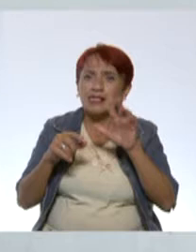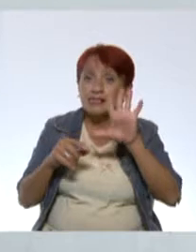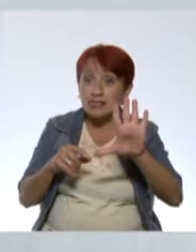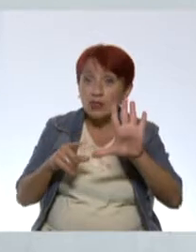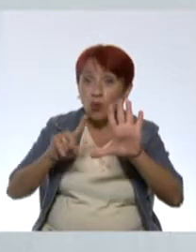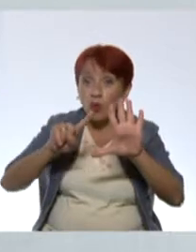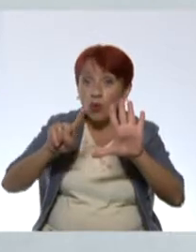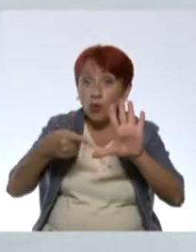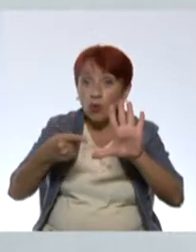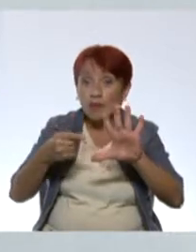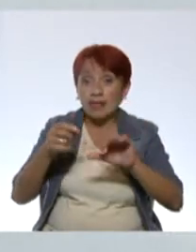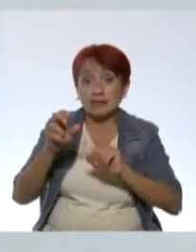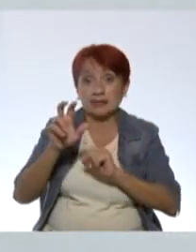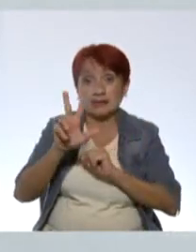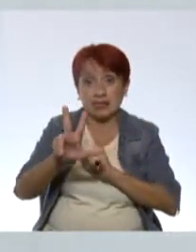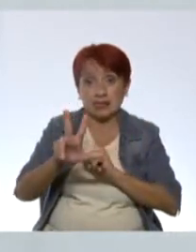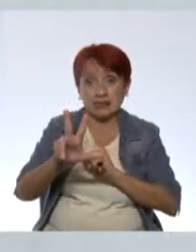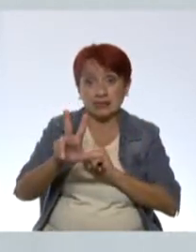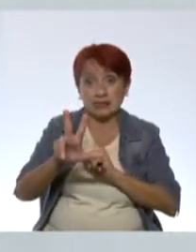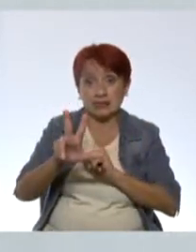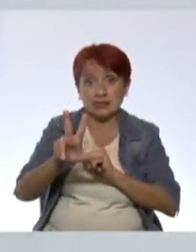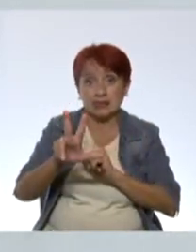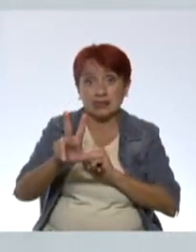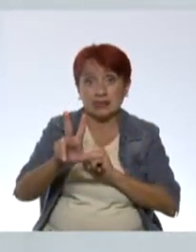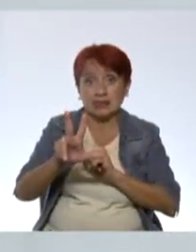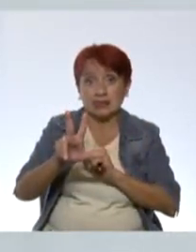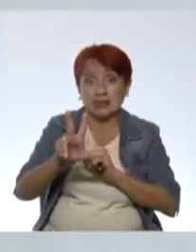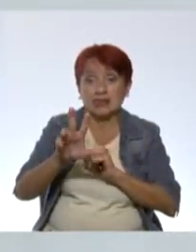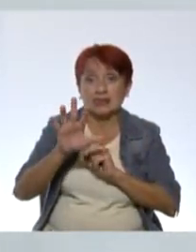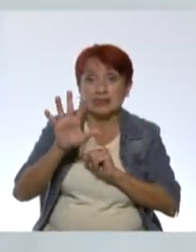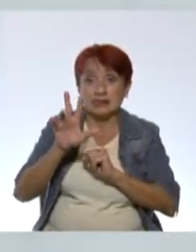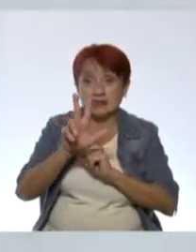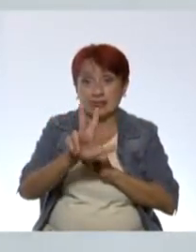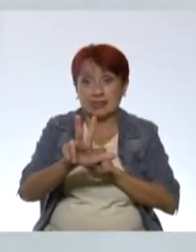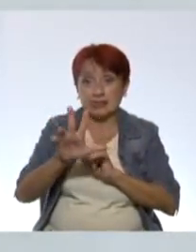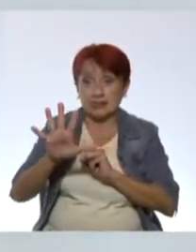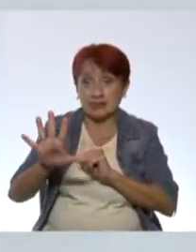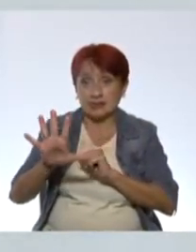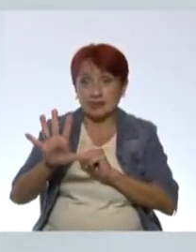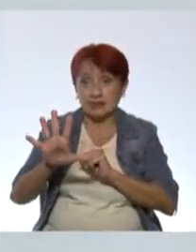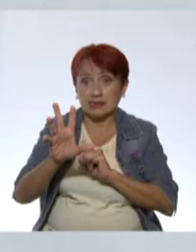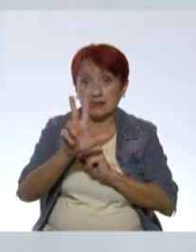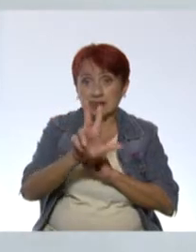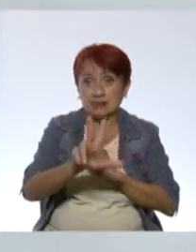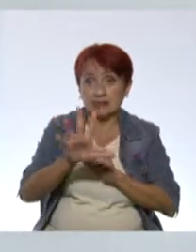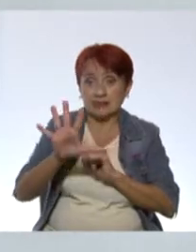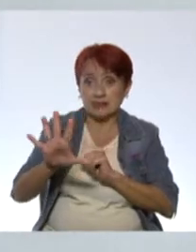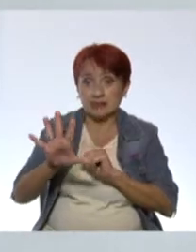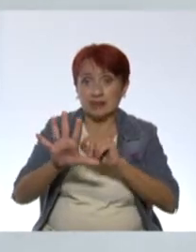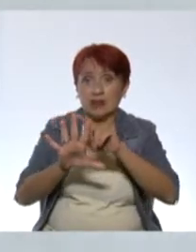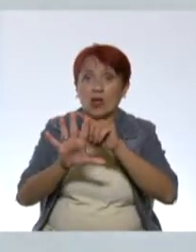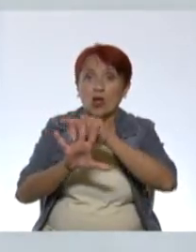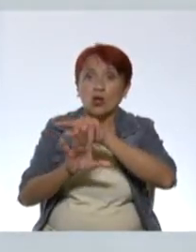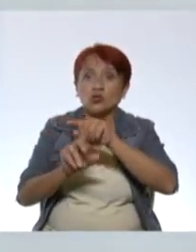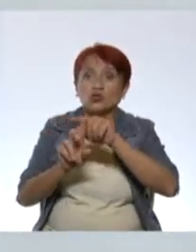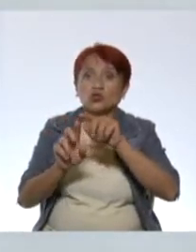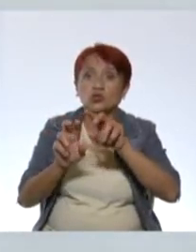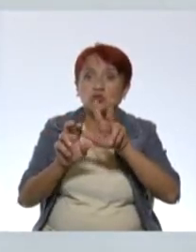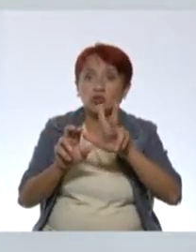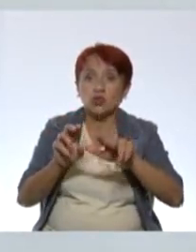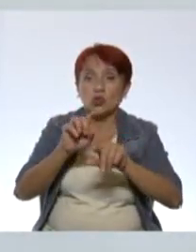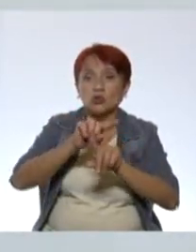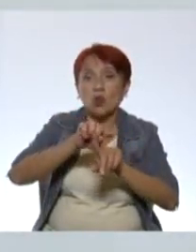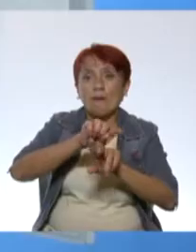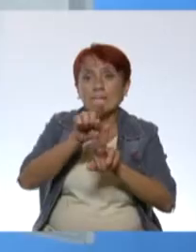nosotros decimos que esto va a ser 3, 5 y colocamos el sombrerito sobre el 5 porque es el que se va a repetir